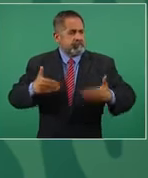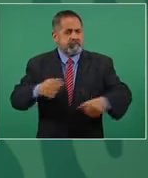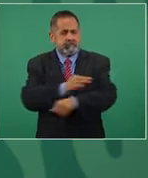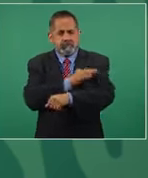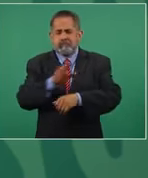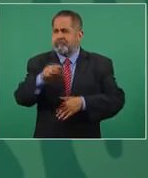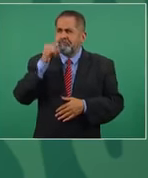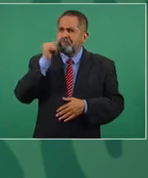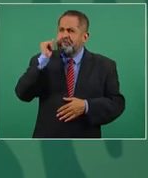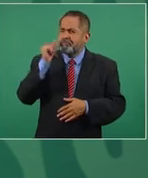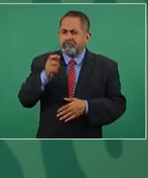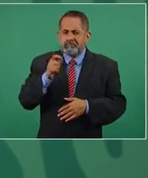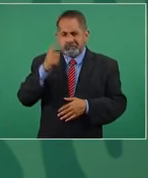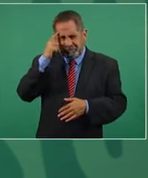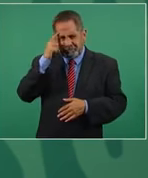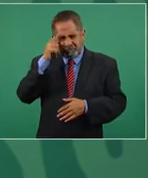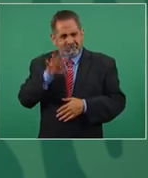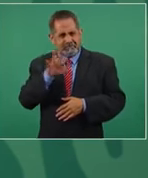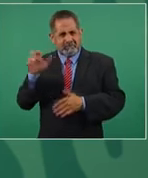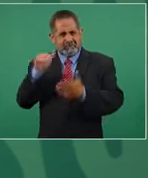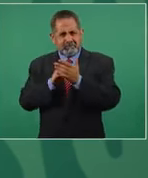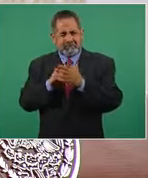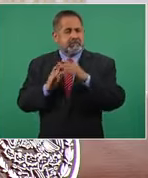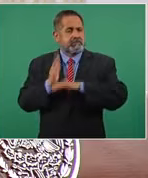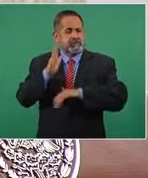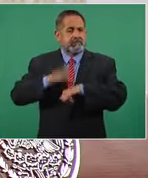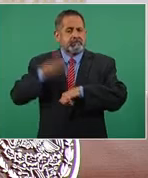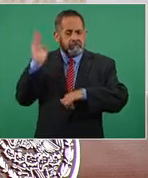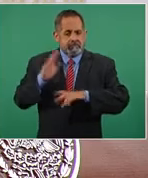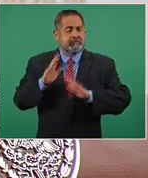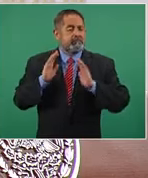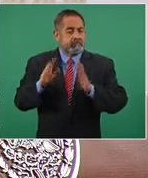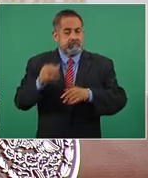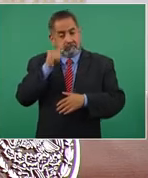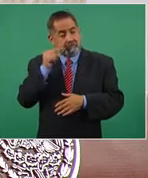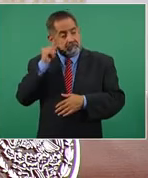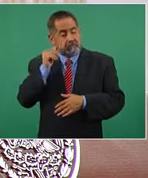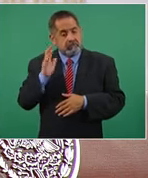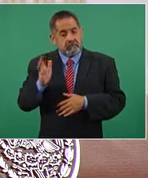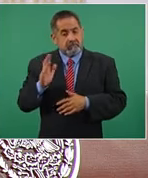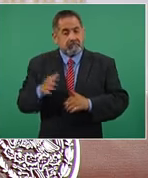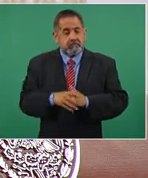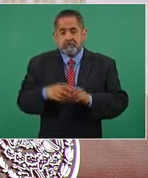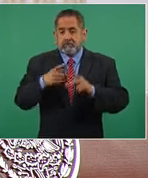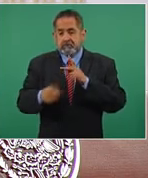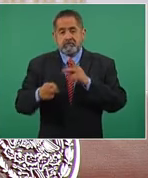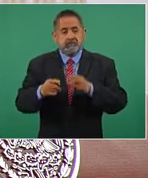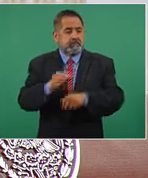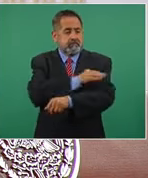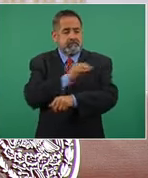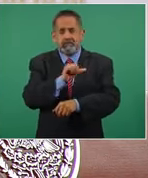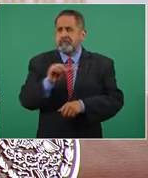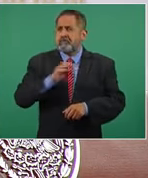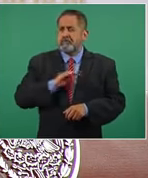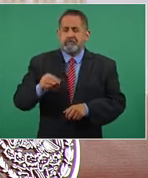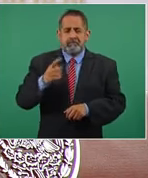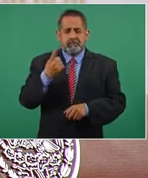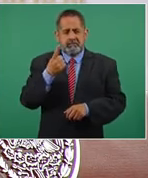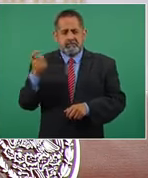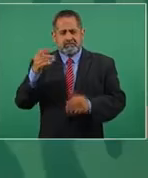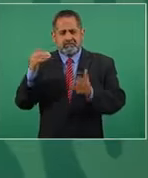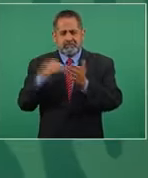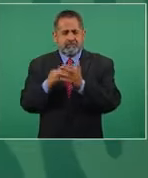Ayer pasamos de 500 mil, ya ayer se vacunaron alrededor de 100